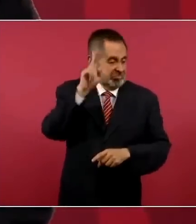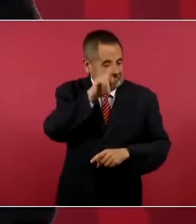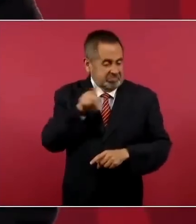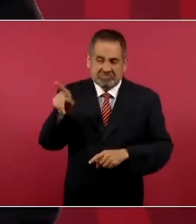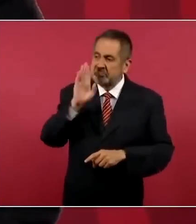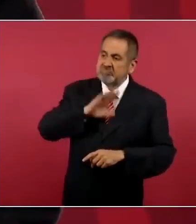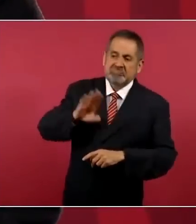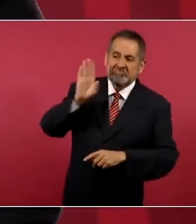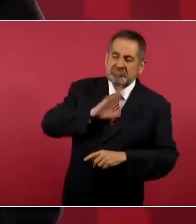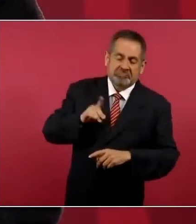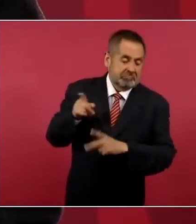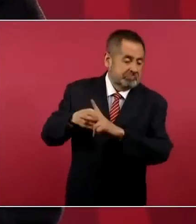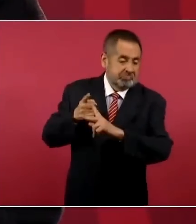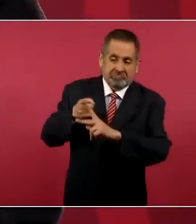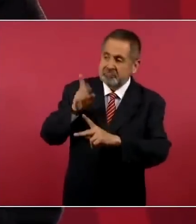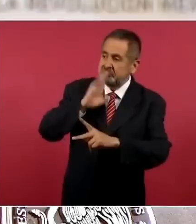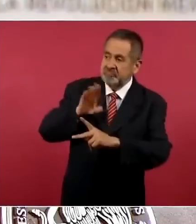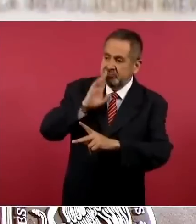Les comentaba yo hace unos días